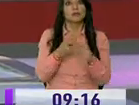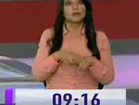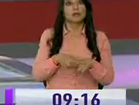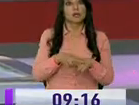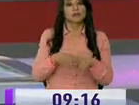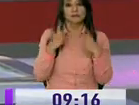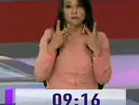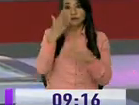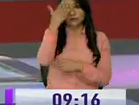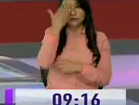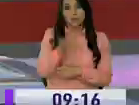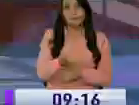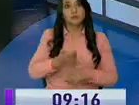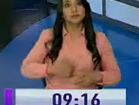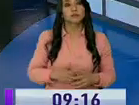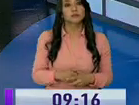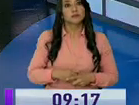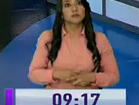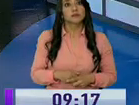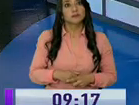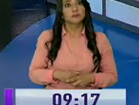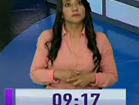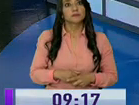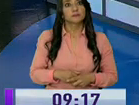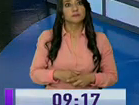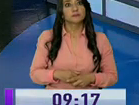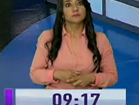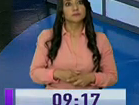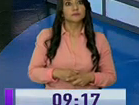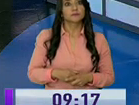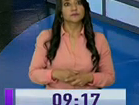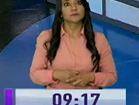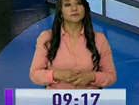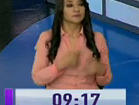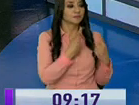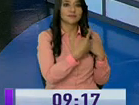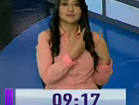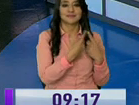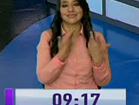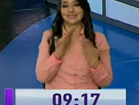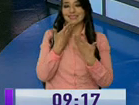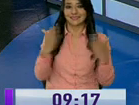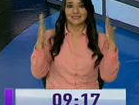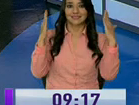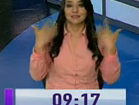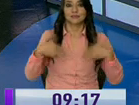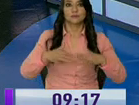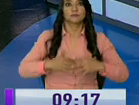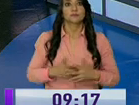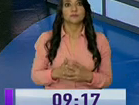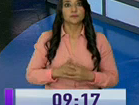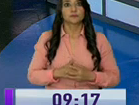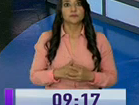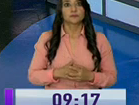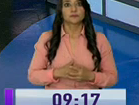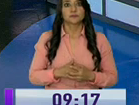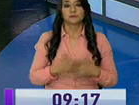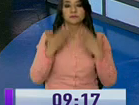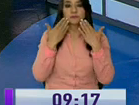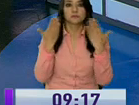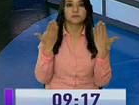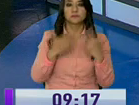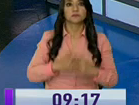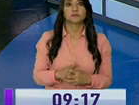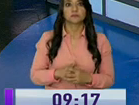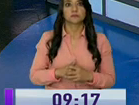eso? Mira no. Tú. Ah, pónganos abiertos, estoy hablando, Grali, muchas gracias. ¿Sabías tú eso? No sabíamos esas medidas,